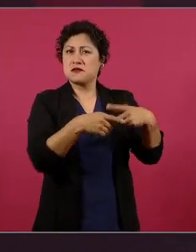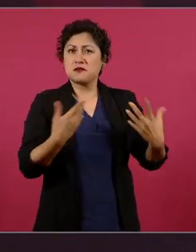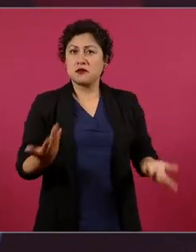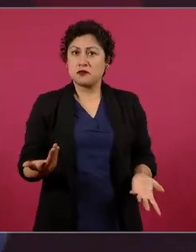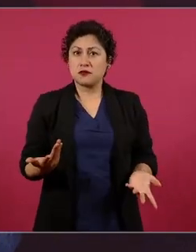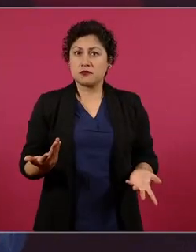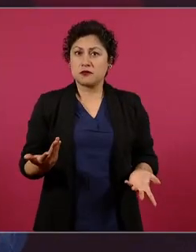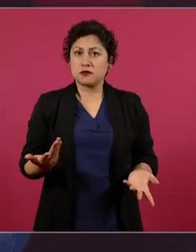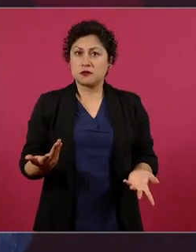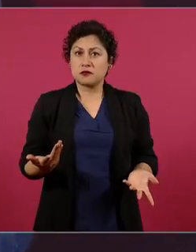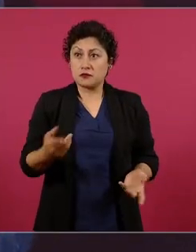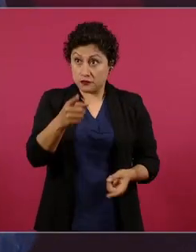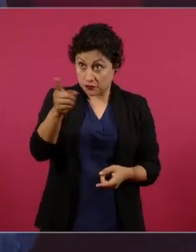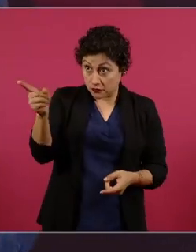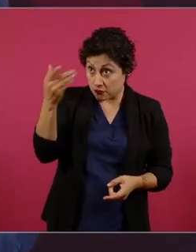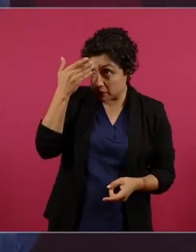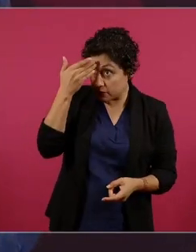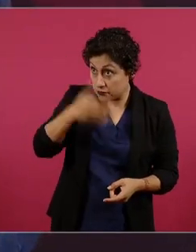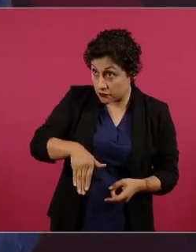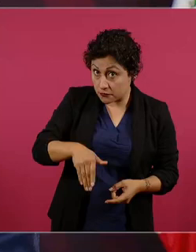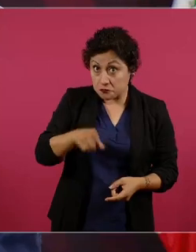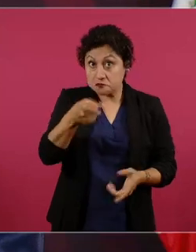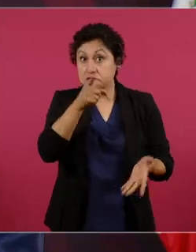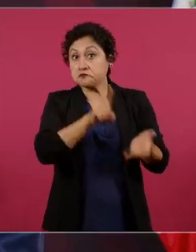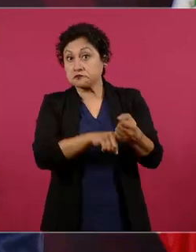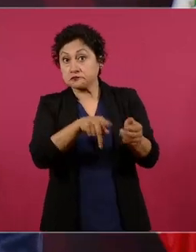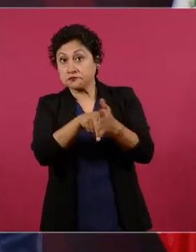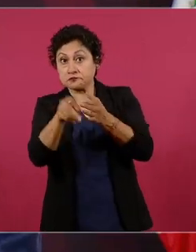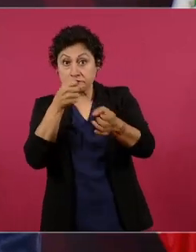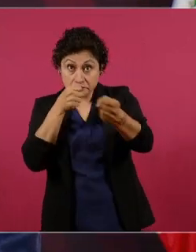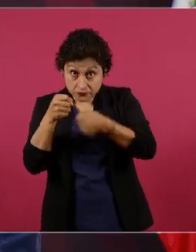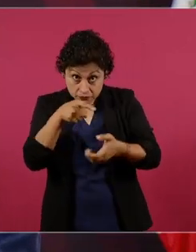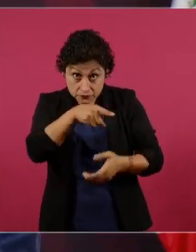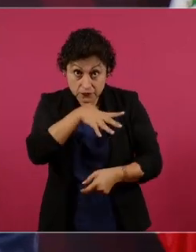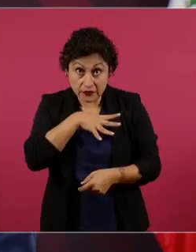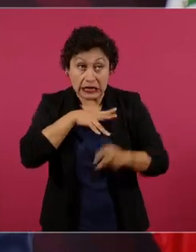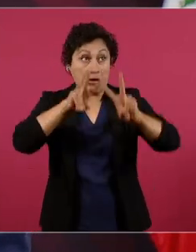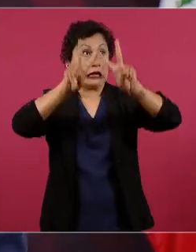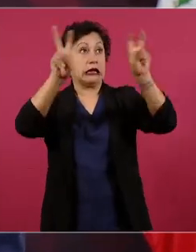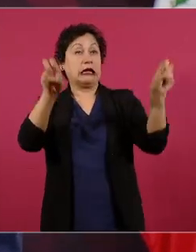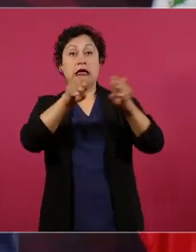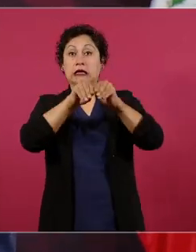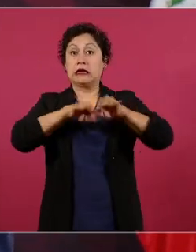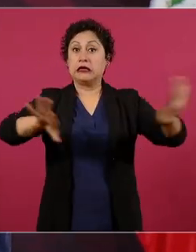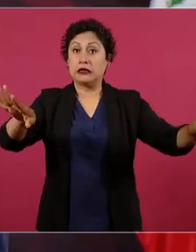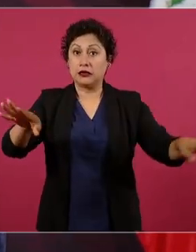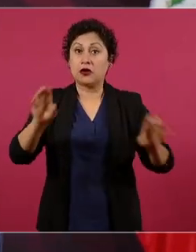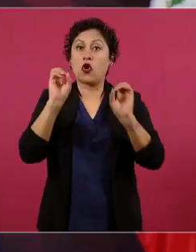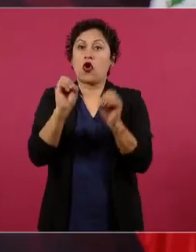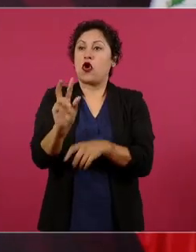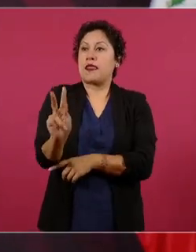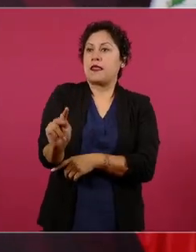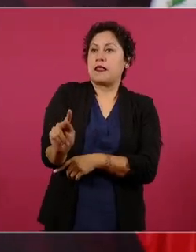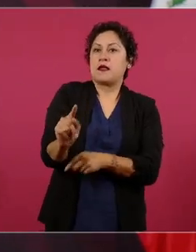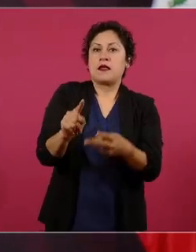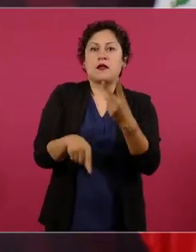¿Lo dijeron en un noticiero de radio, de televisión? No.